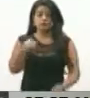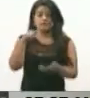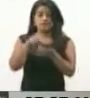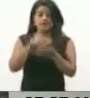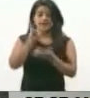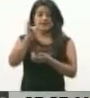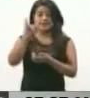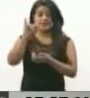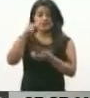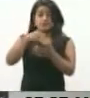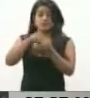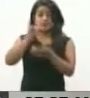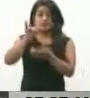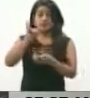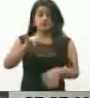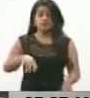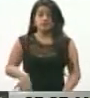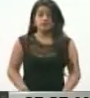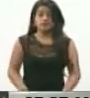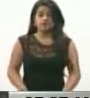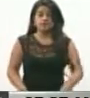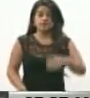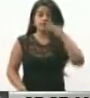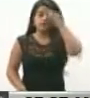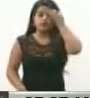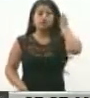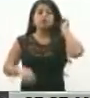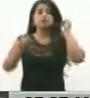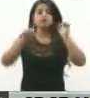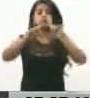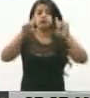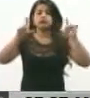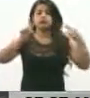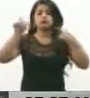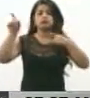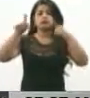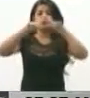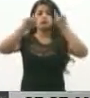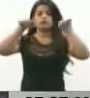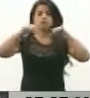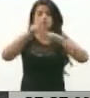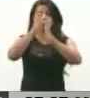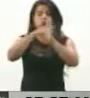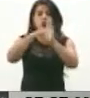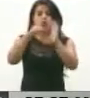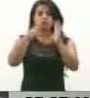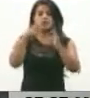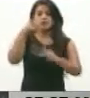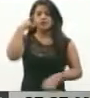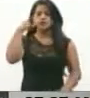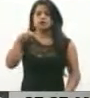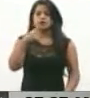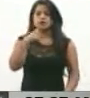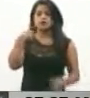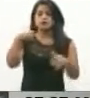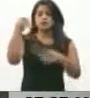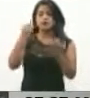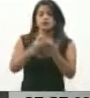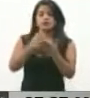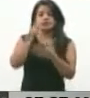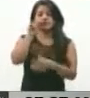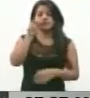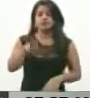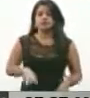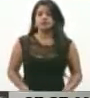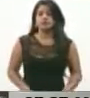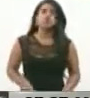marca el botón de I, se despliega esta pantalla. Fíjense que el video se reduce. Nunca dejas de ver TVs. No, lo sigues